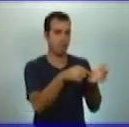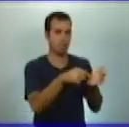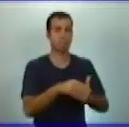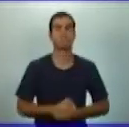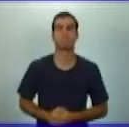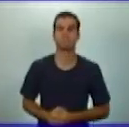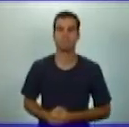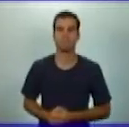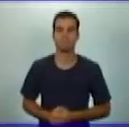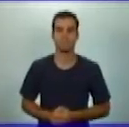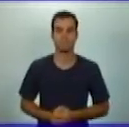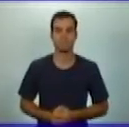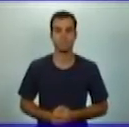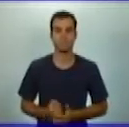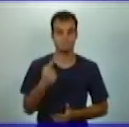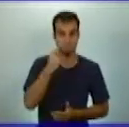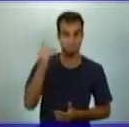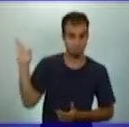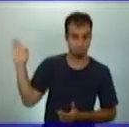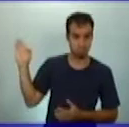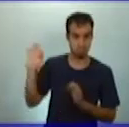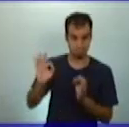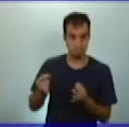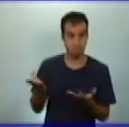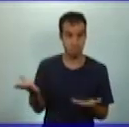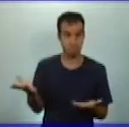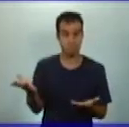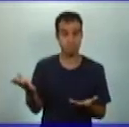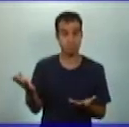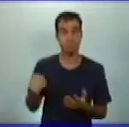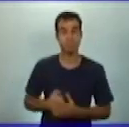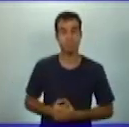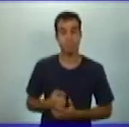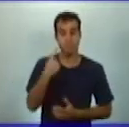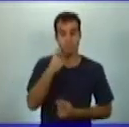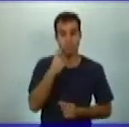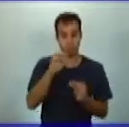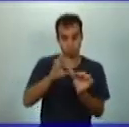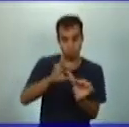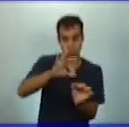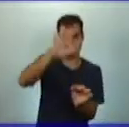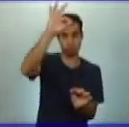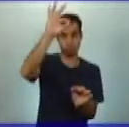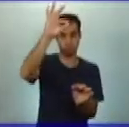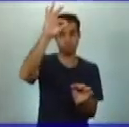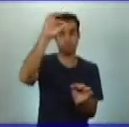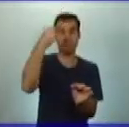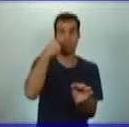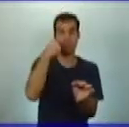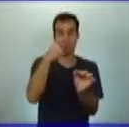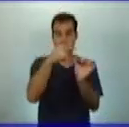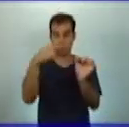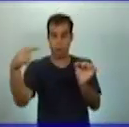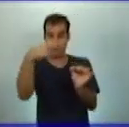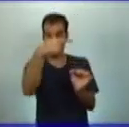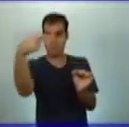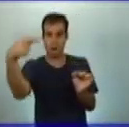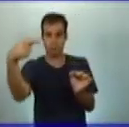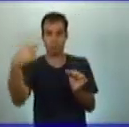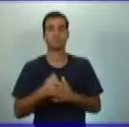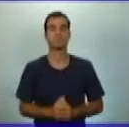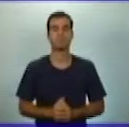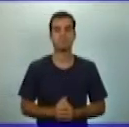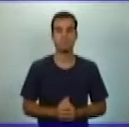distribución electrónica que tenemos. Bueno, tenemos por acá la energía y dos niveles de energía. El primer